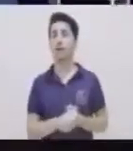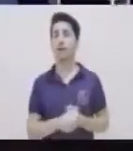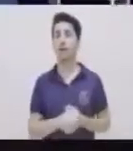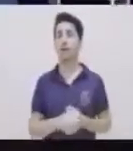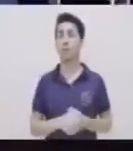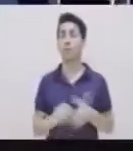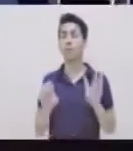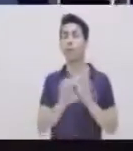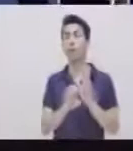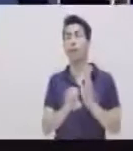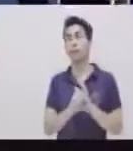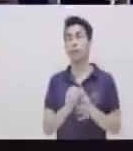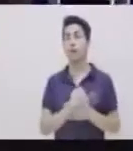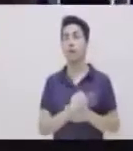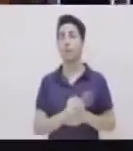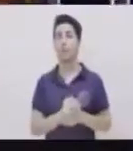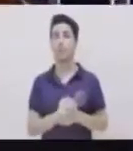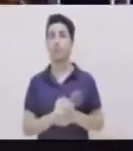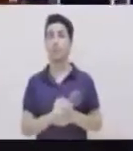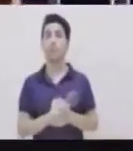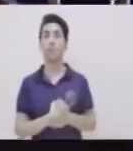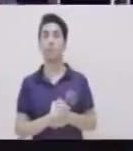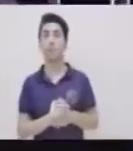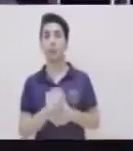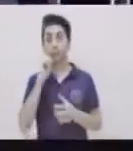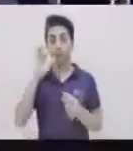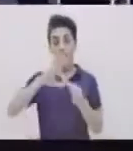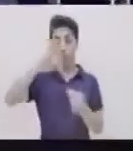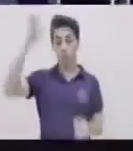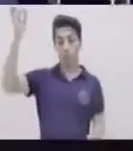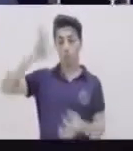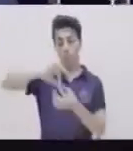La diferencia en este, voy a comenzar con este,